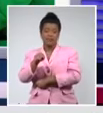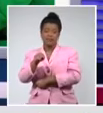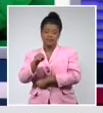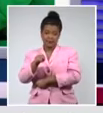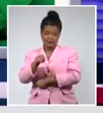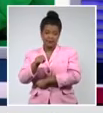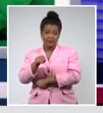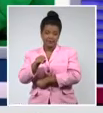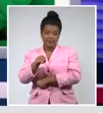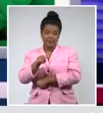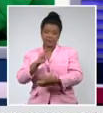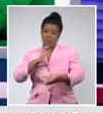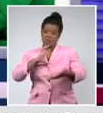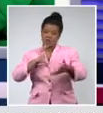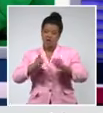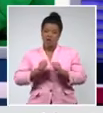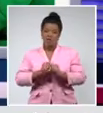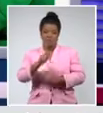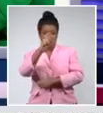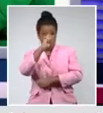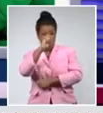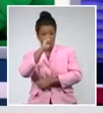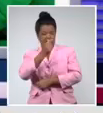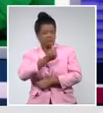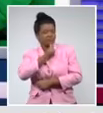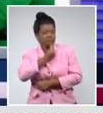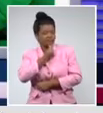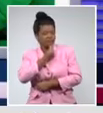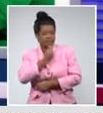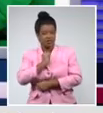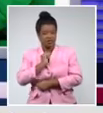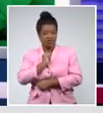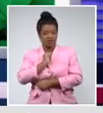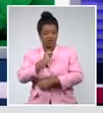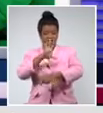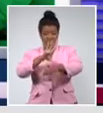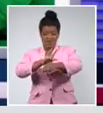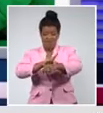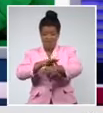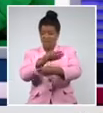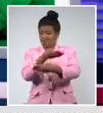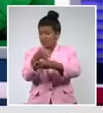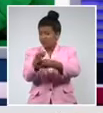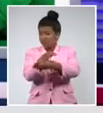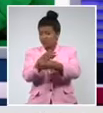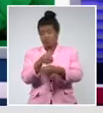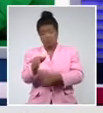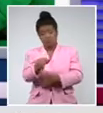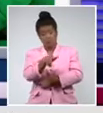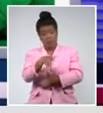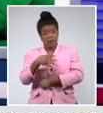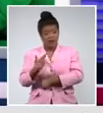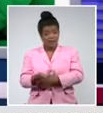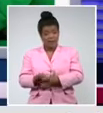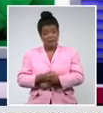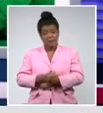tienen una determinada edad asociada a comorbilidades y otras veces sin